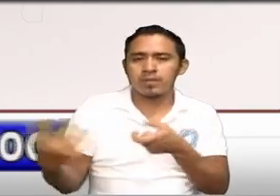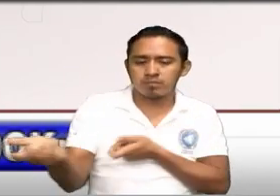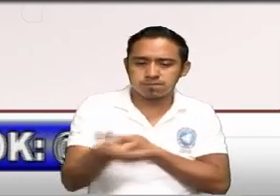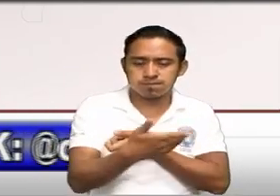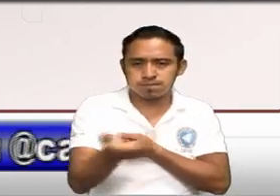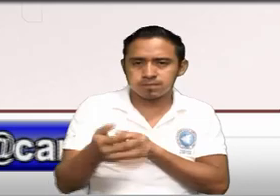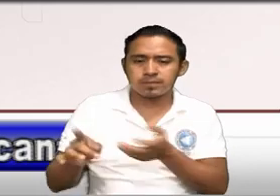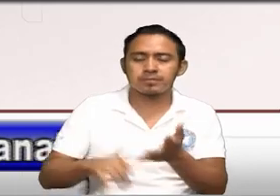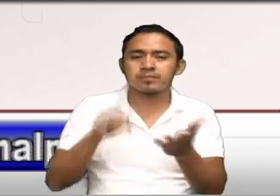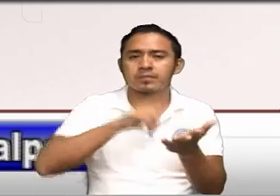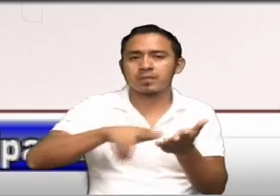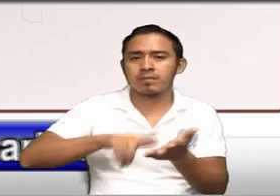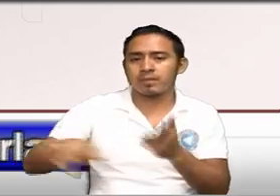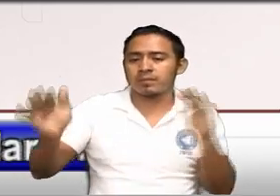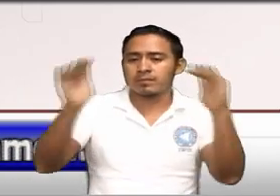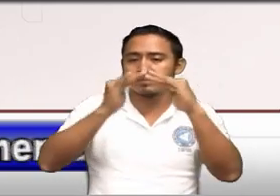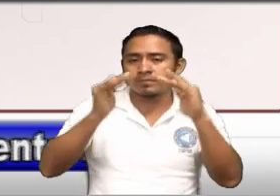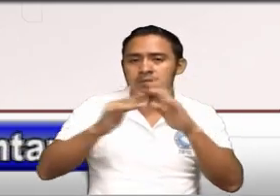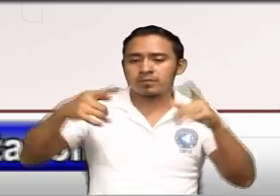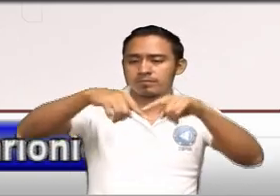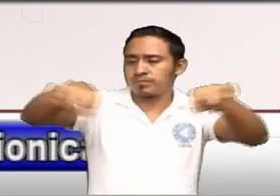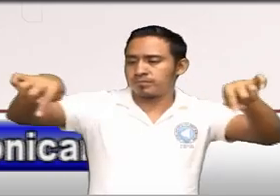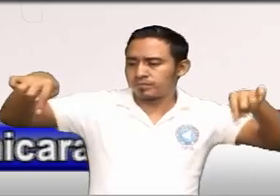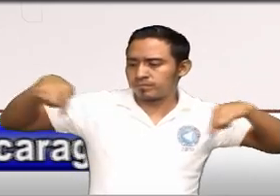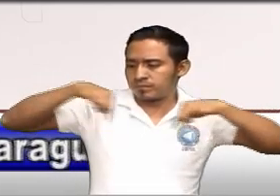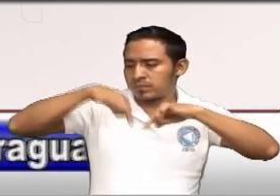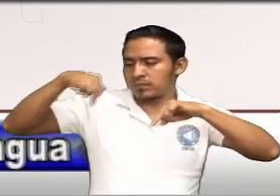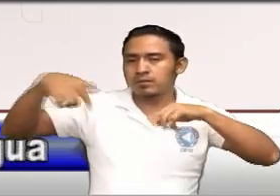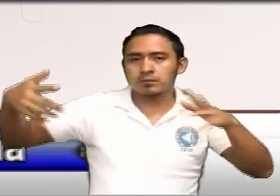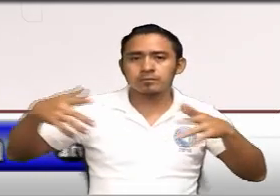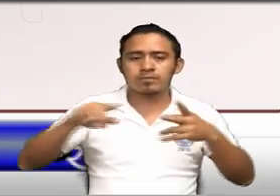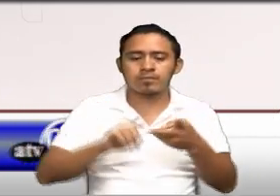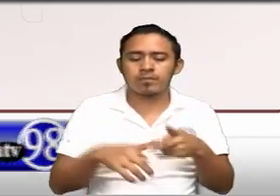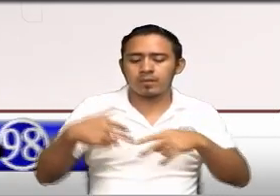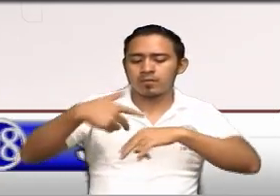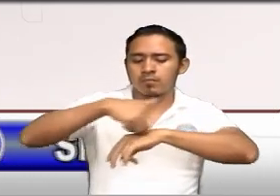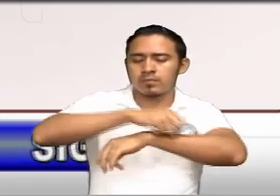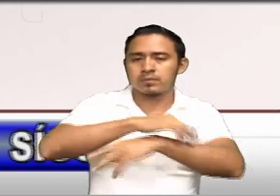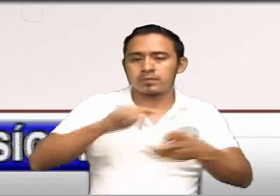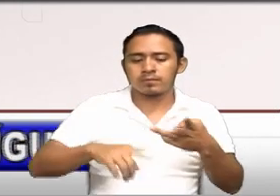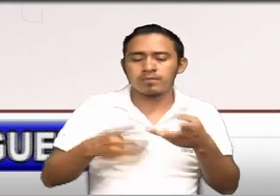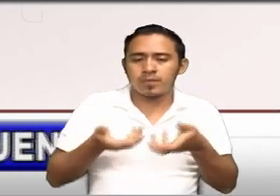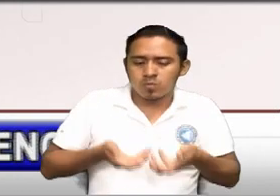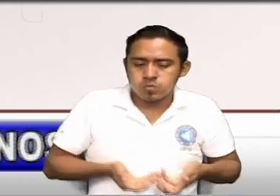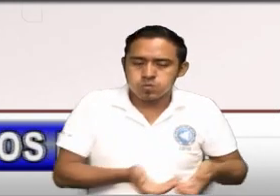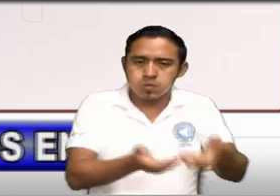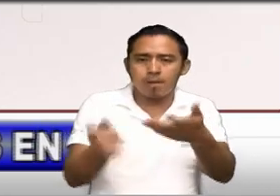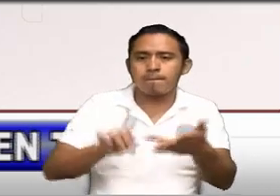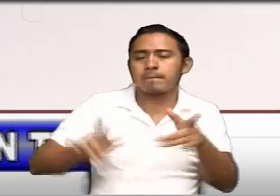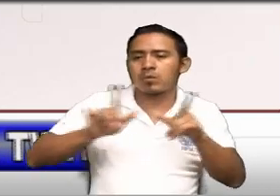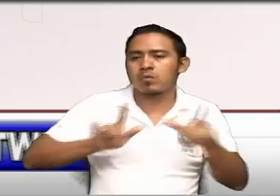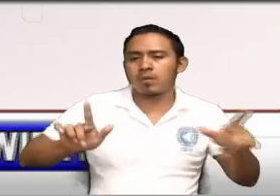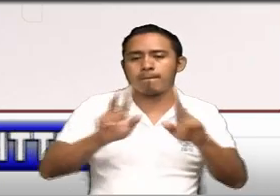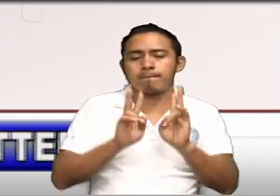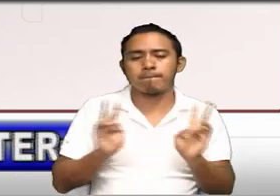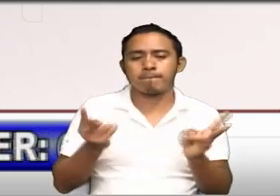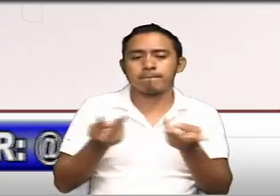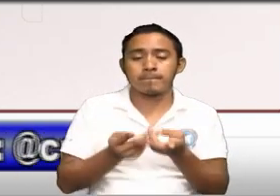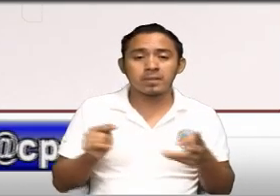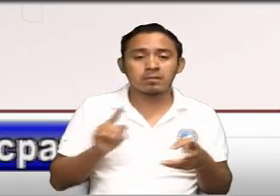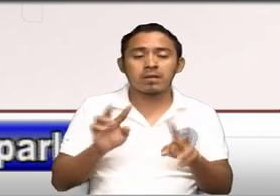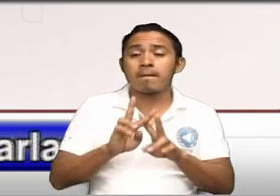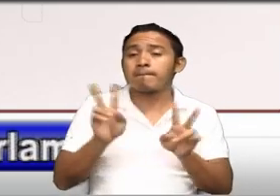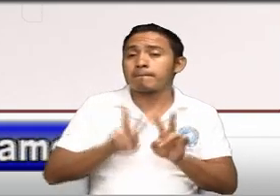la limpieza en el hogar, predios baldíos, aceras, andenes, cauces, áreas verdes, parqueos, hospitales,